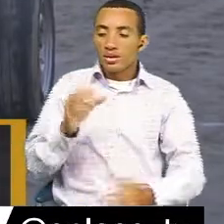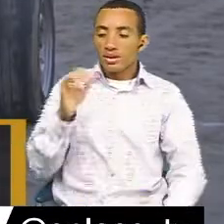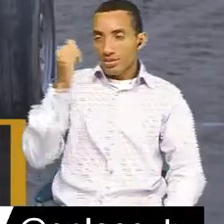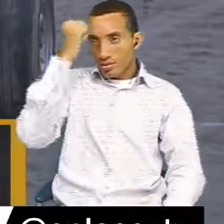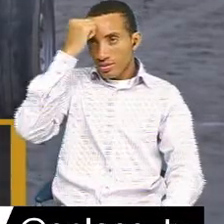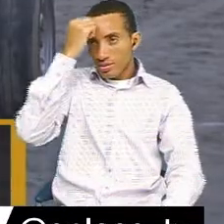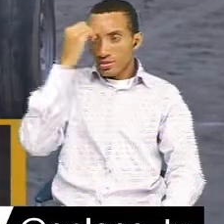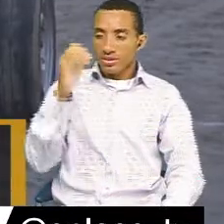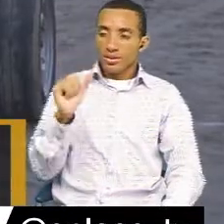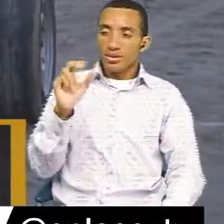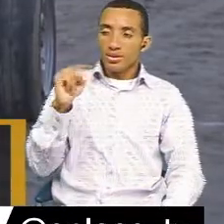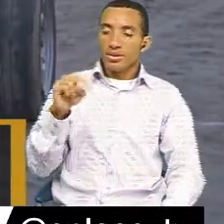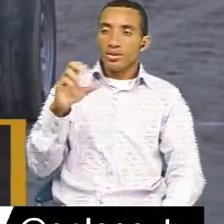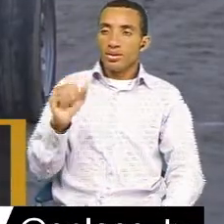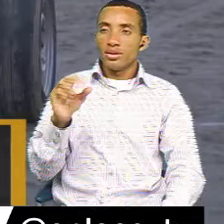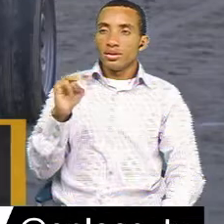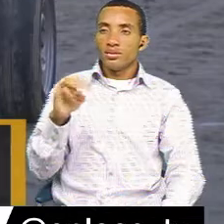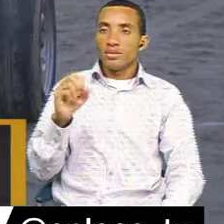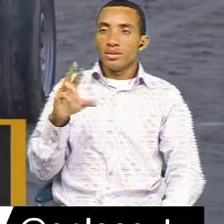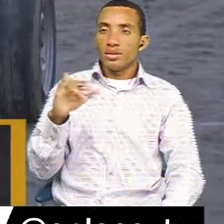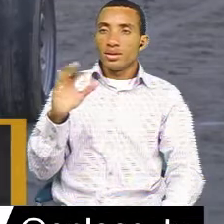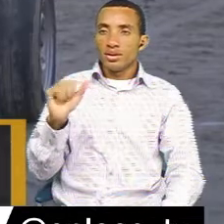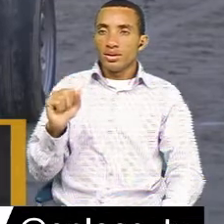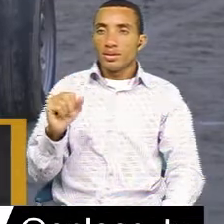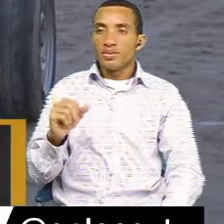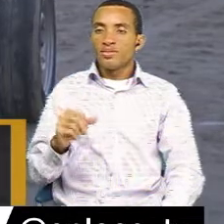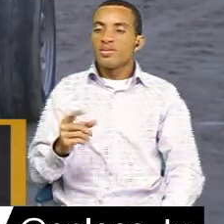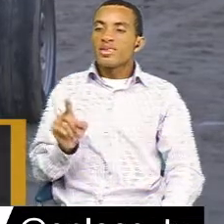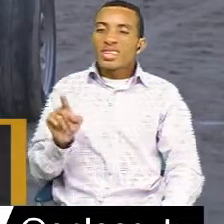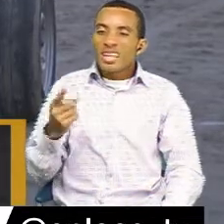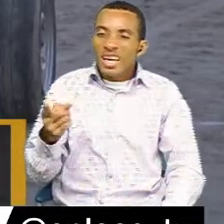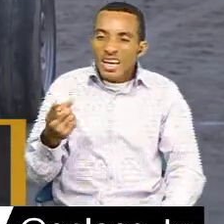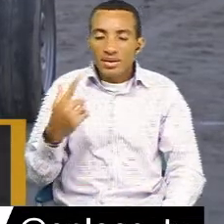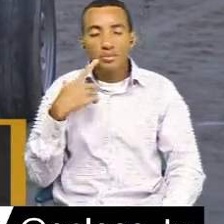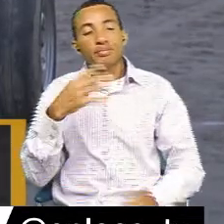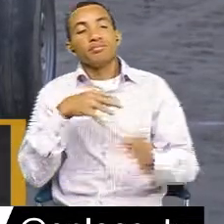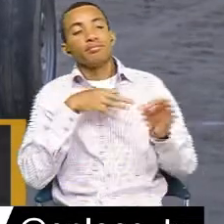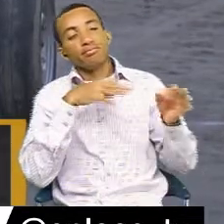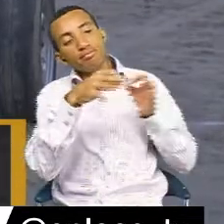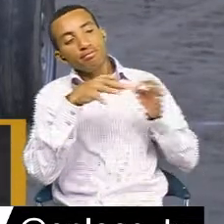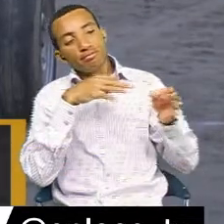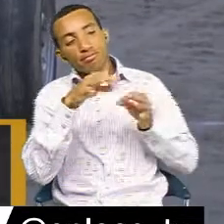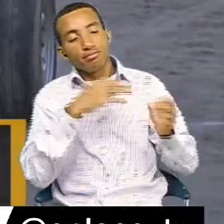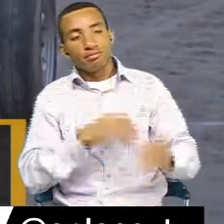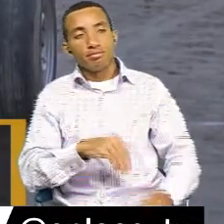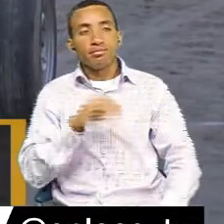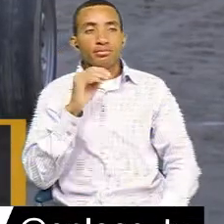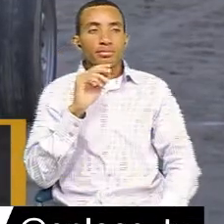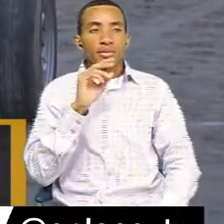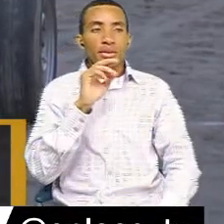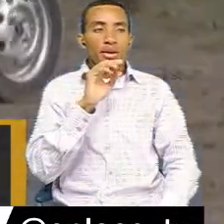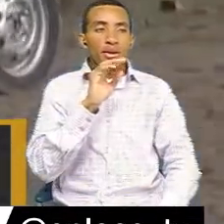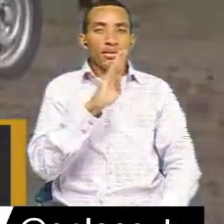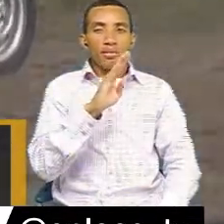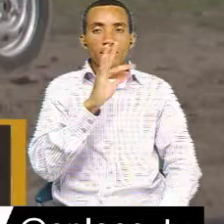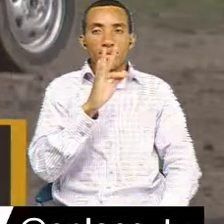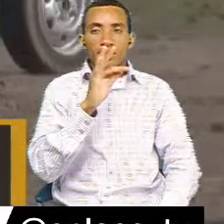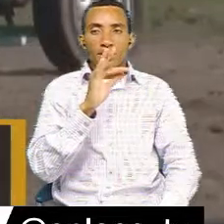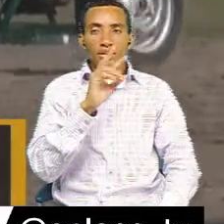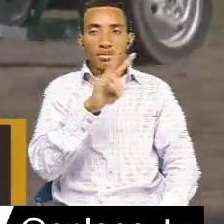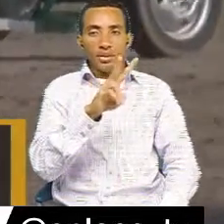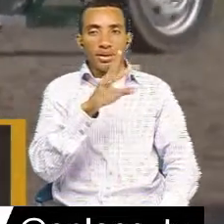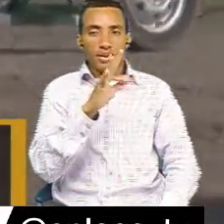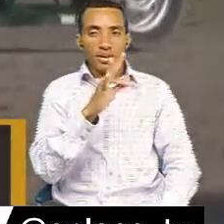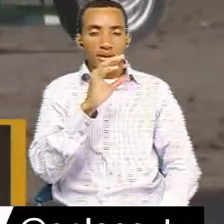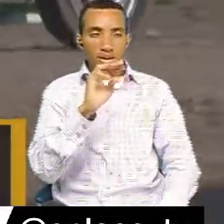nos trajo que era VTH, que era VTM. Nos gustó mucho sobre el VTM y lo decidimos hacer. Para el próximo 20